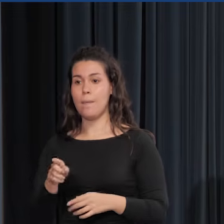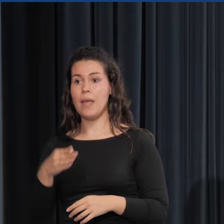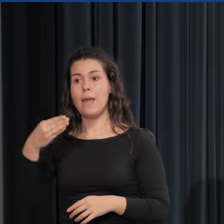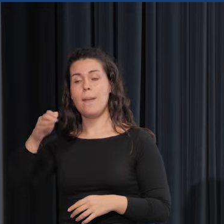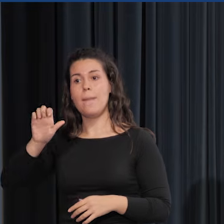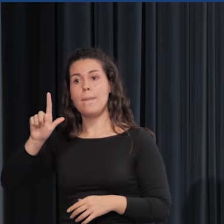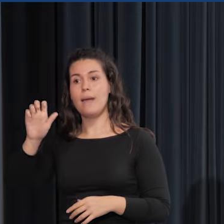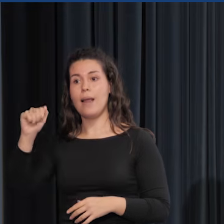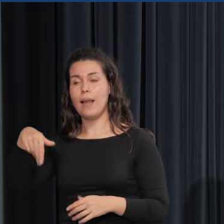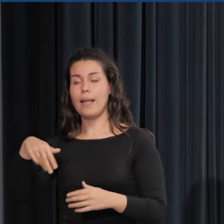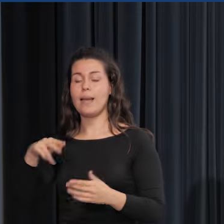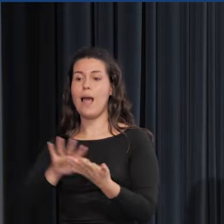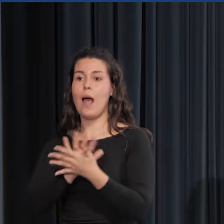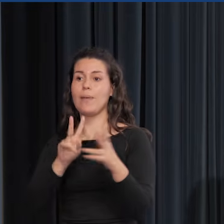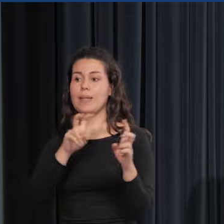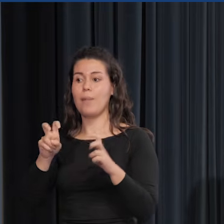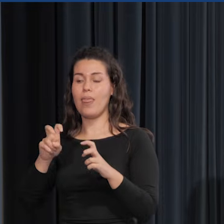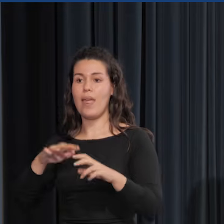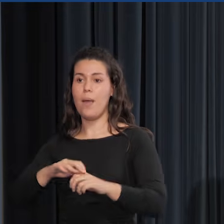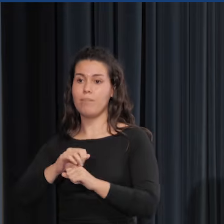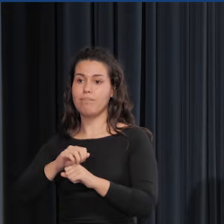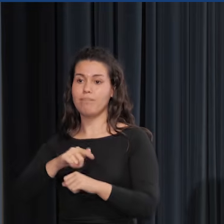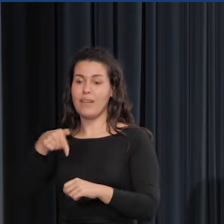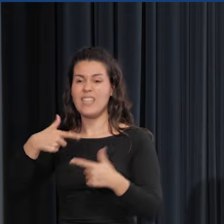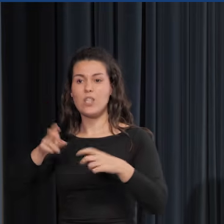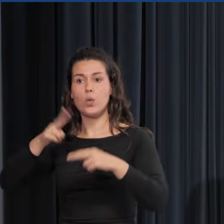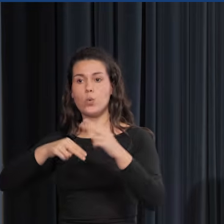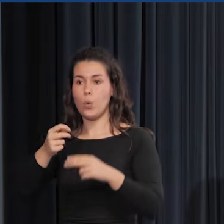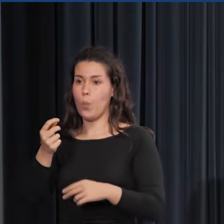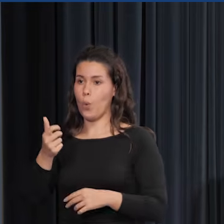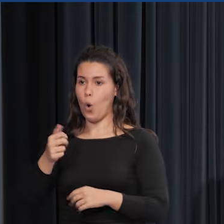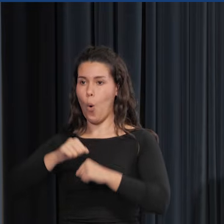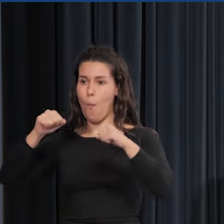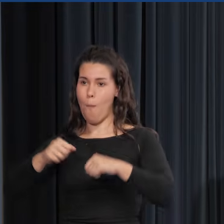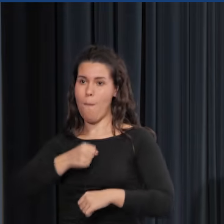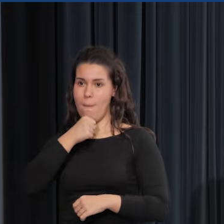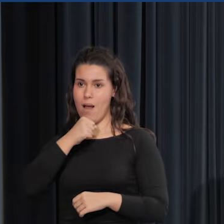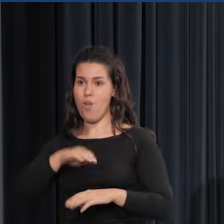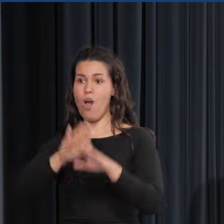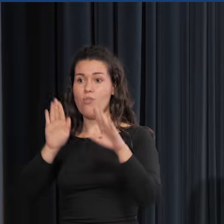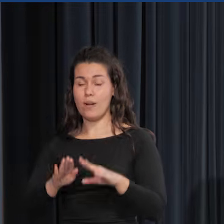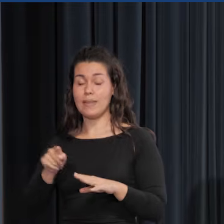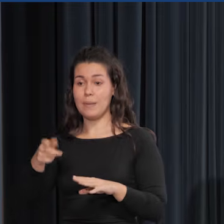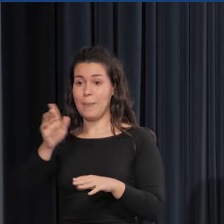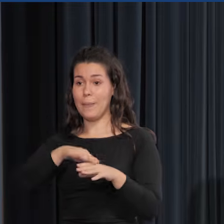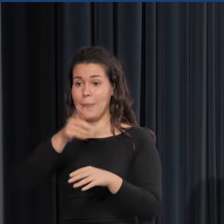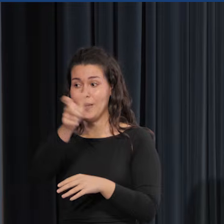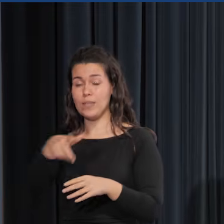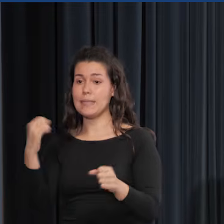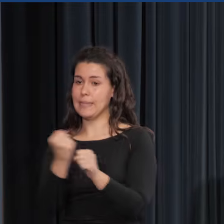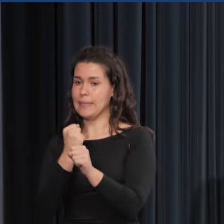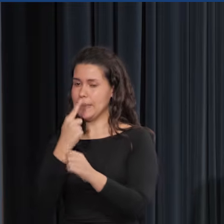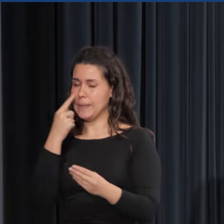del envejecimiento del sector, y esto también se nota en la propia profesión. Hay una